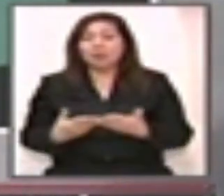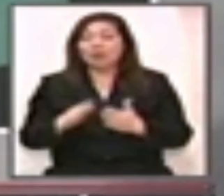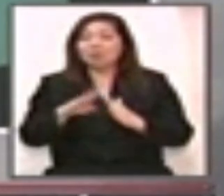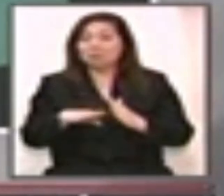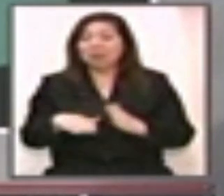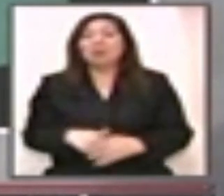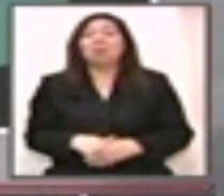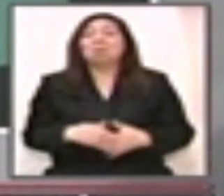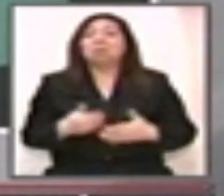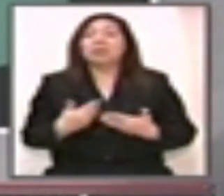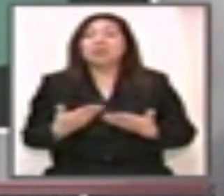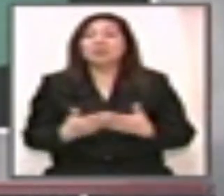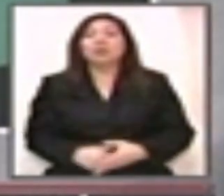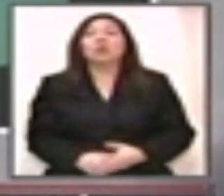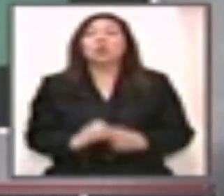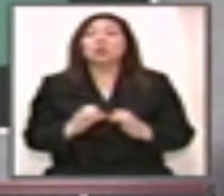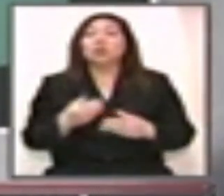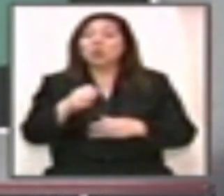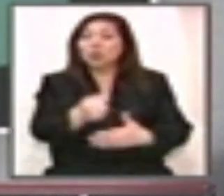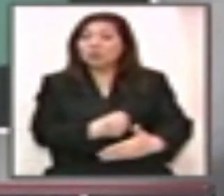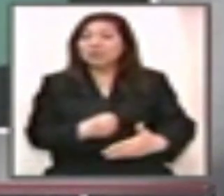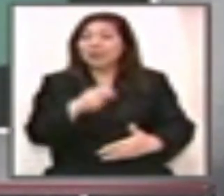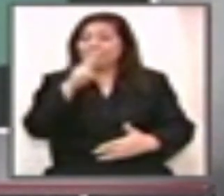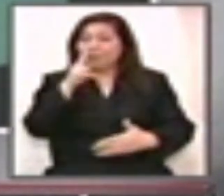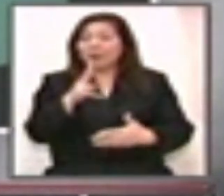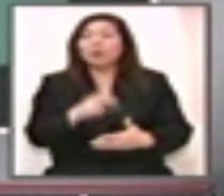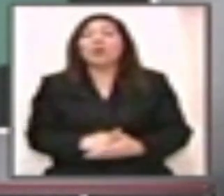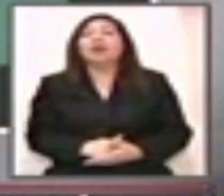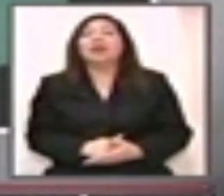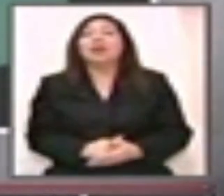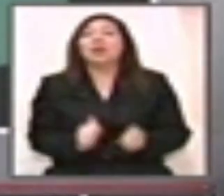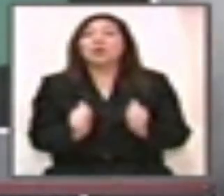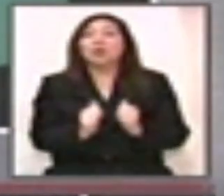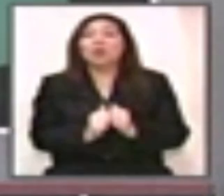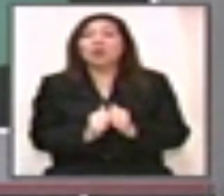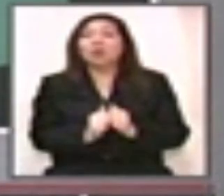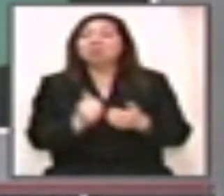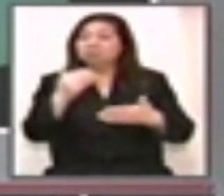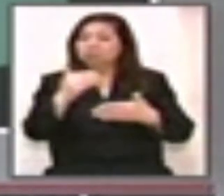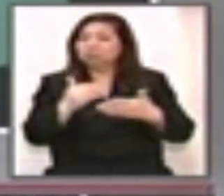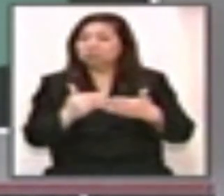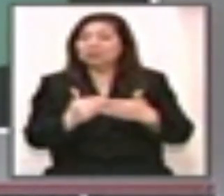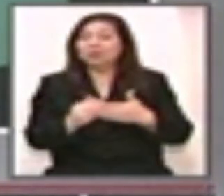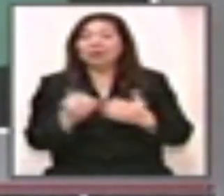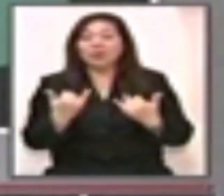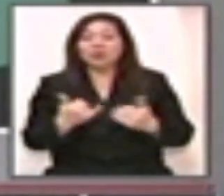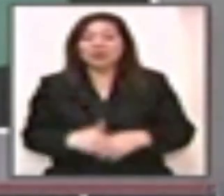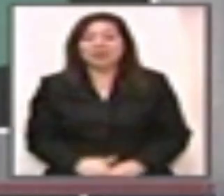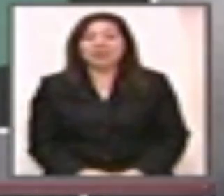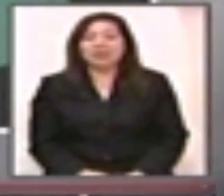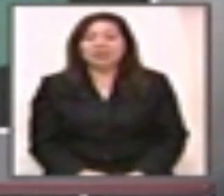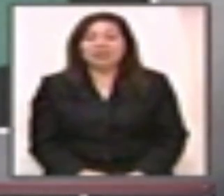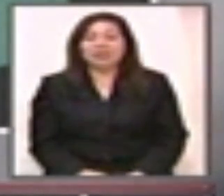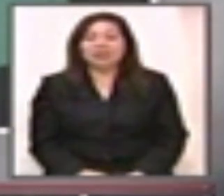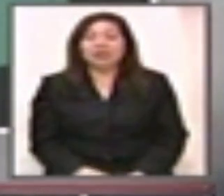menores recursos puedan estudiar cursos de cocina peruana y con una currícula totalmente actualizada.